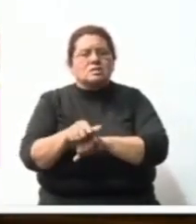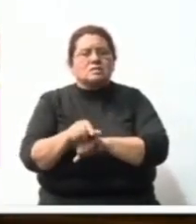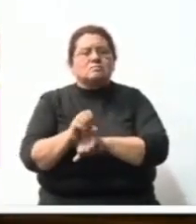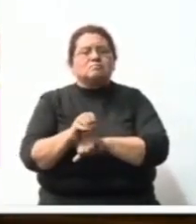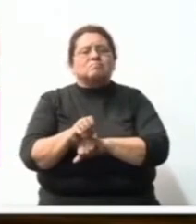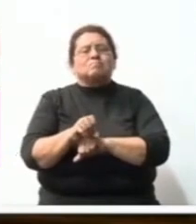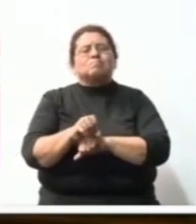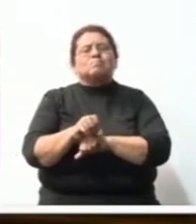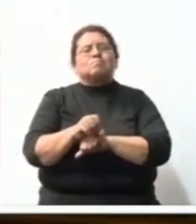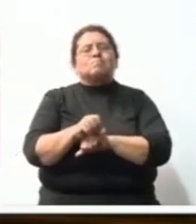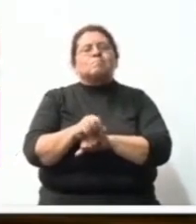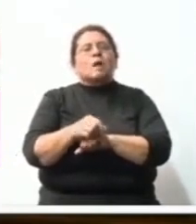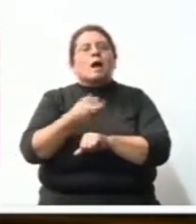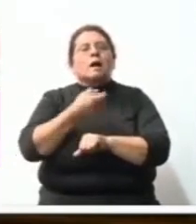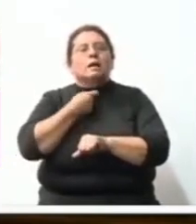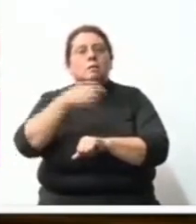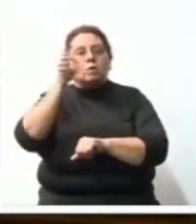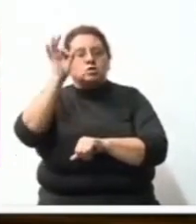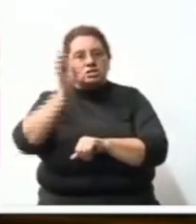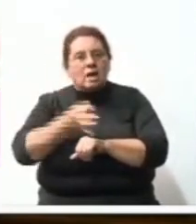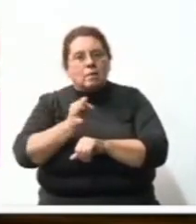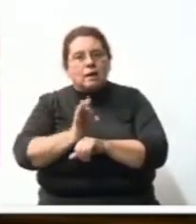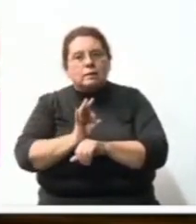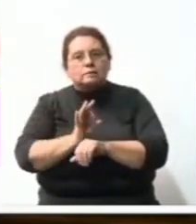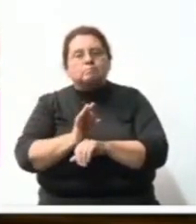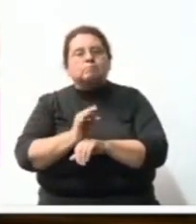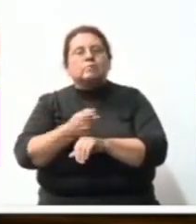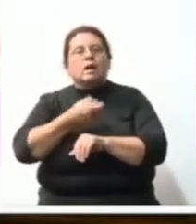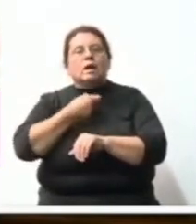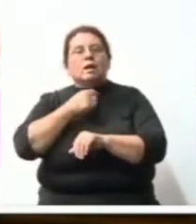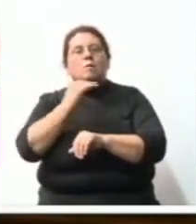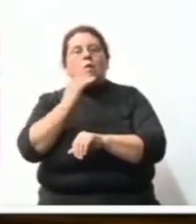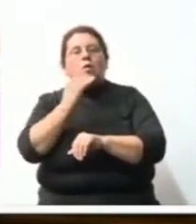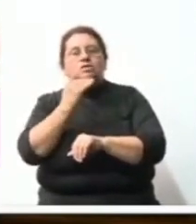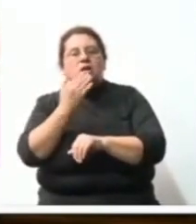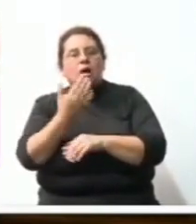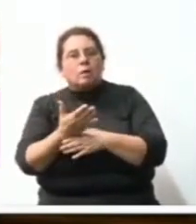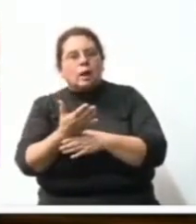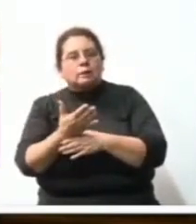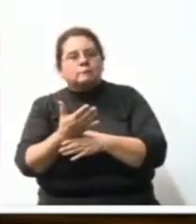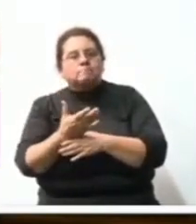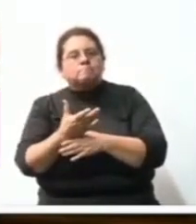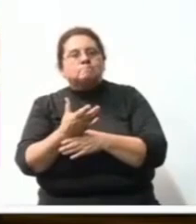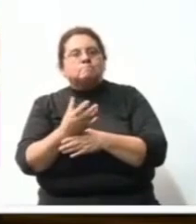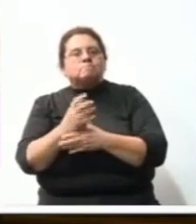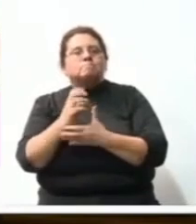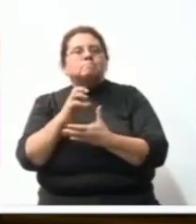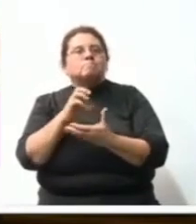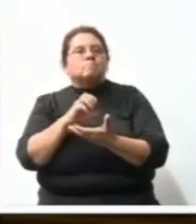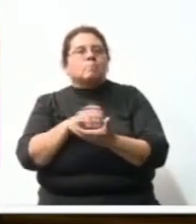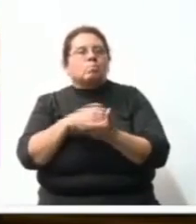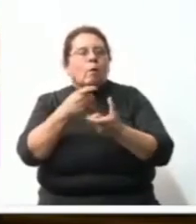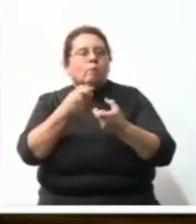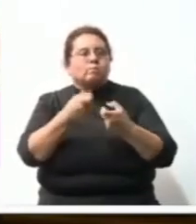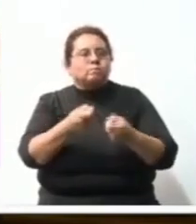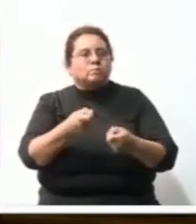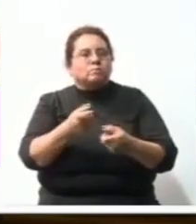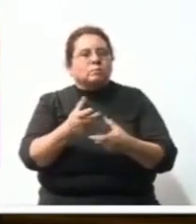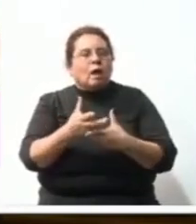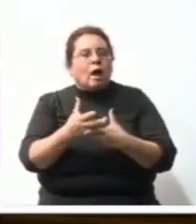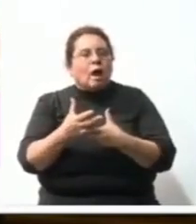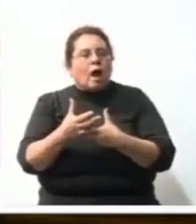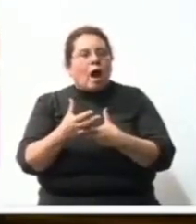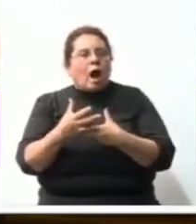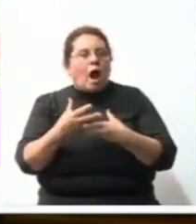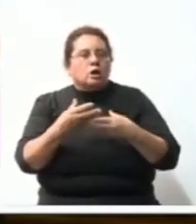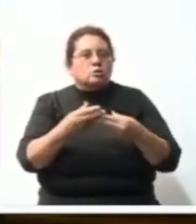Queremos saber de memoria completa Si queremos hablar de la complicidad de los empresarios porque el golpe militar